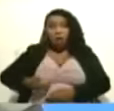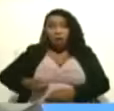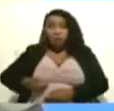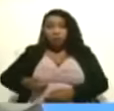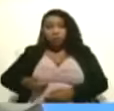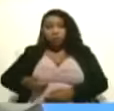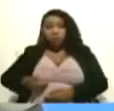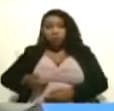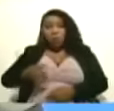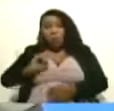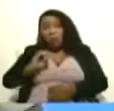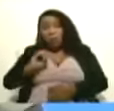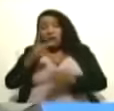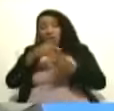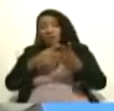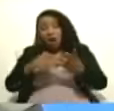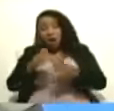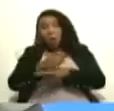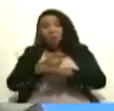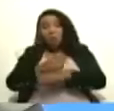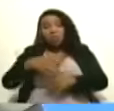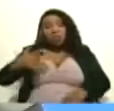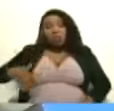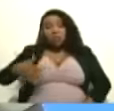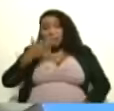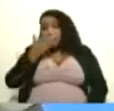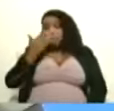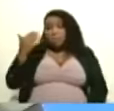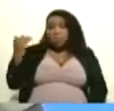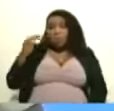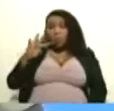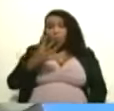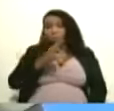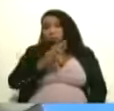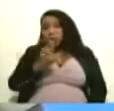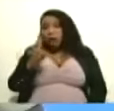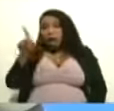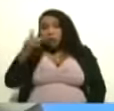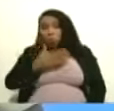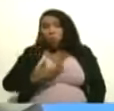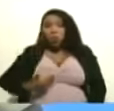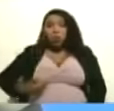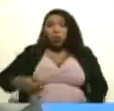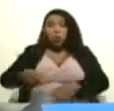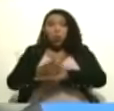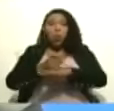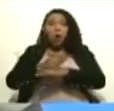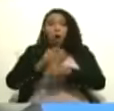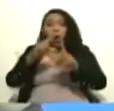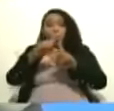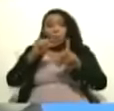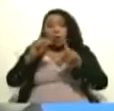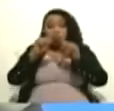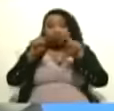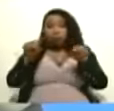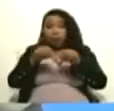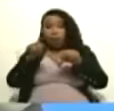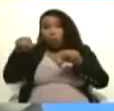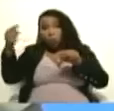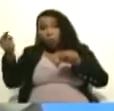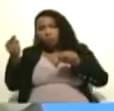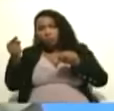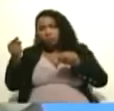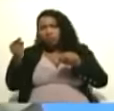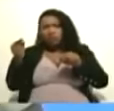feran dueños de varios gobiernos de derecha del pasado de la cuarta república y que erann dueños de los gobiernos de acción democrática y copei ni siquiera